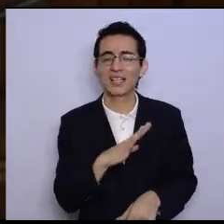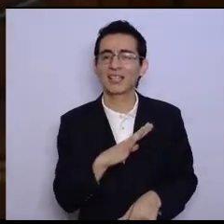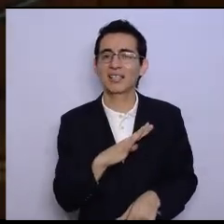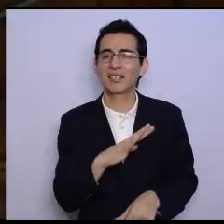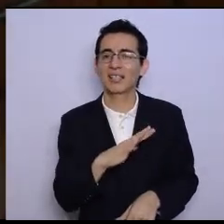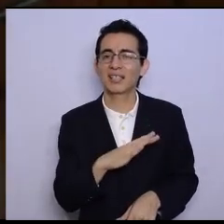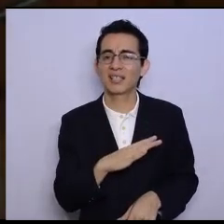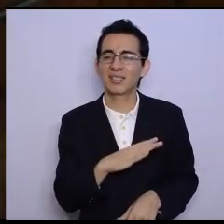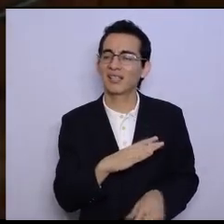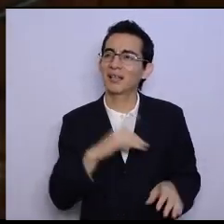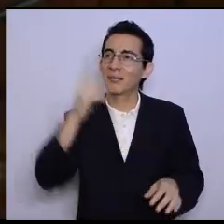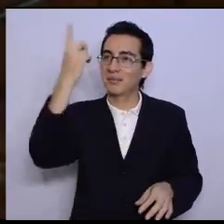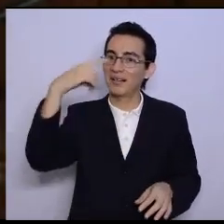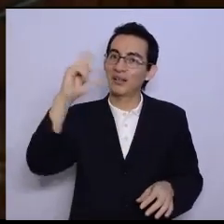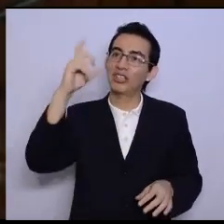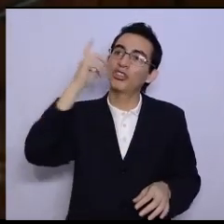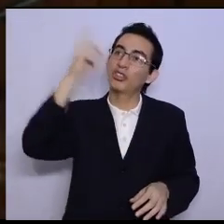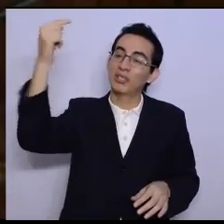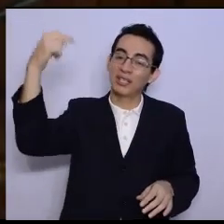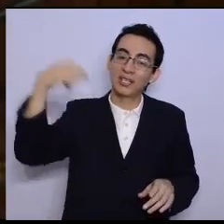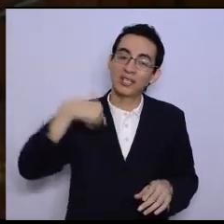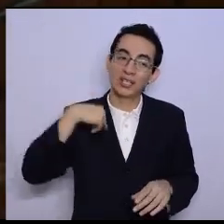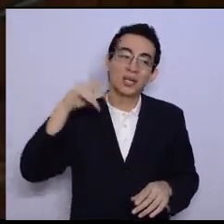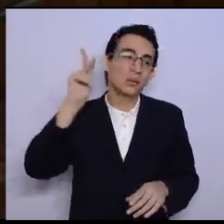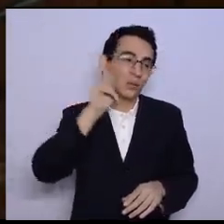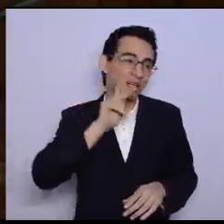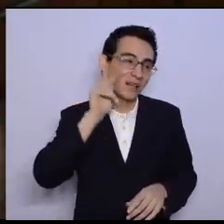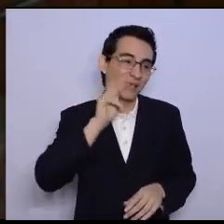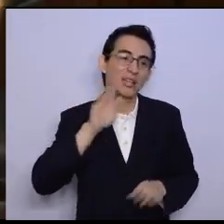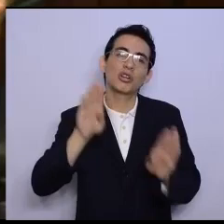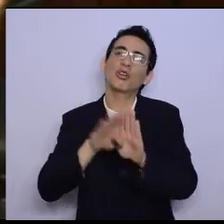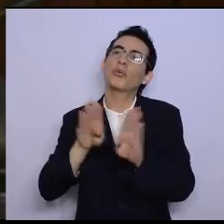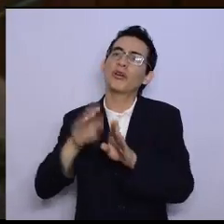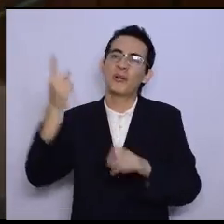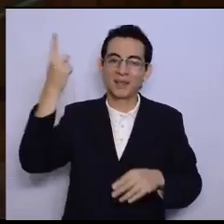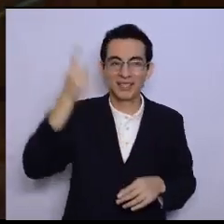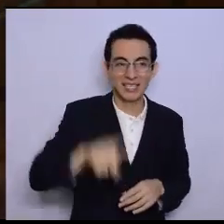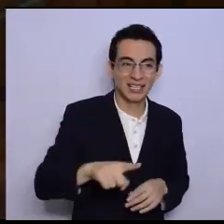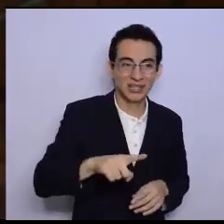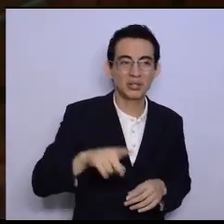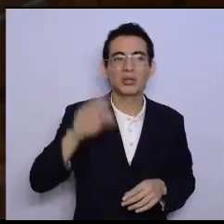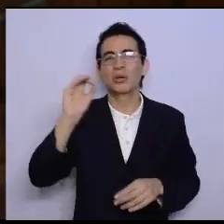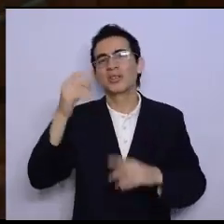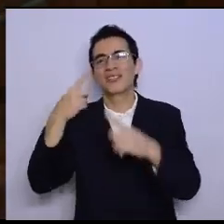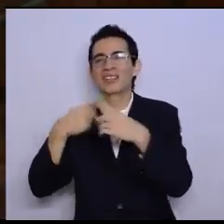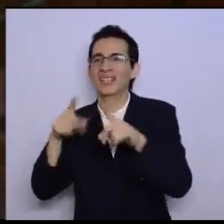al trato de Dios, al mandato de Dios, a la formación de Dios.